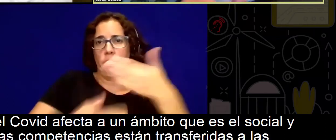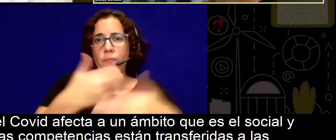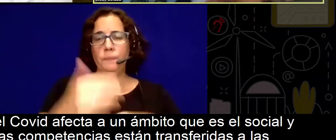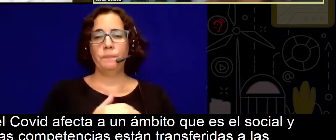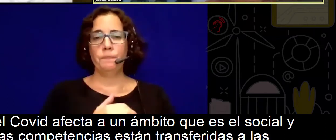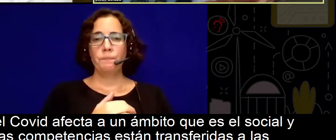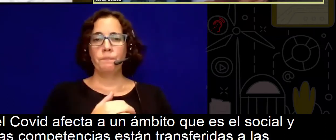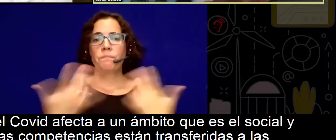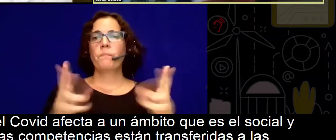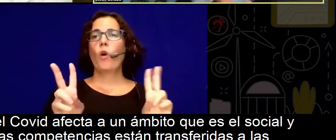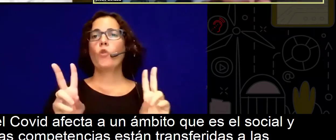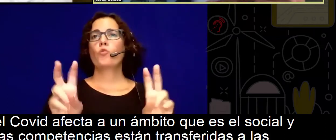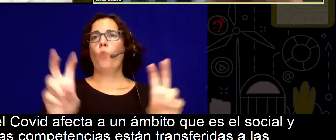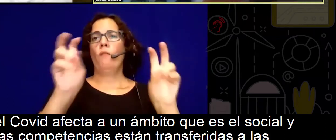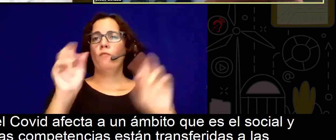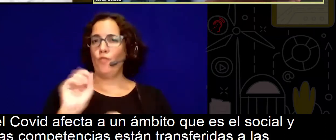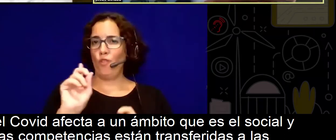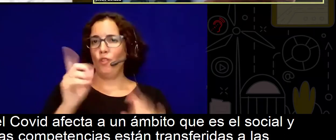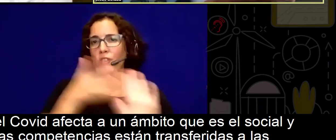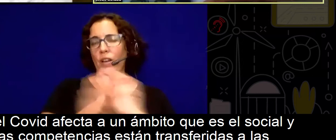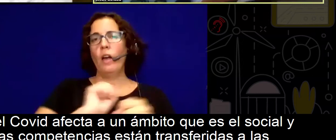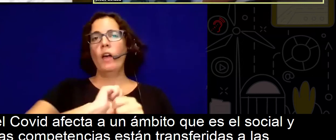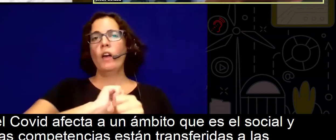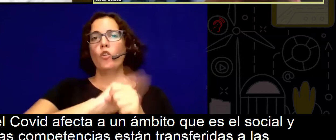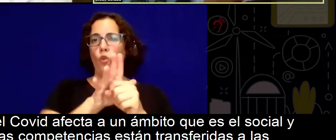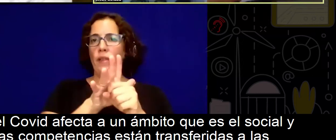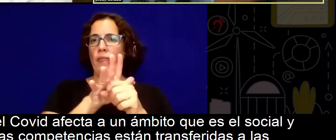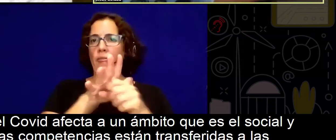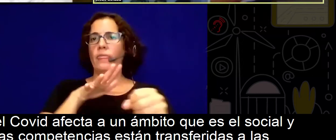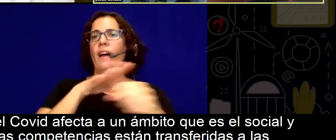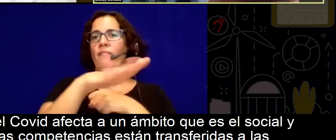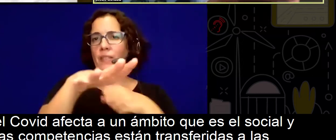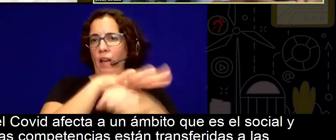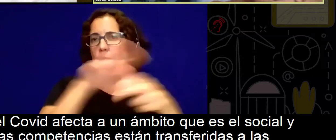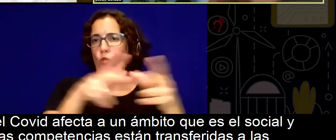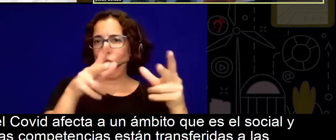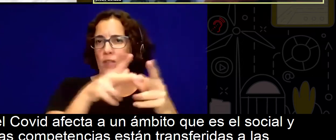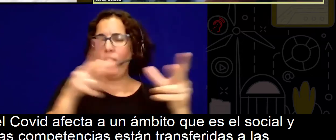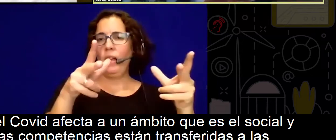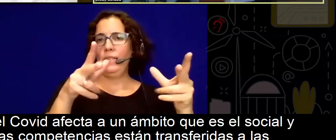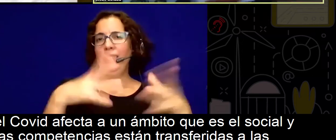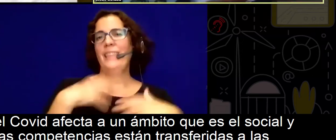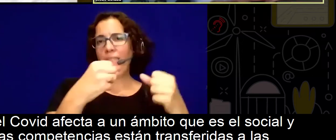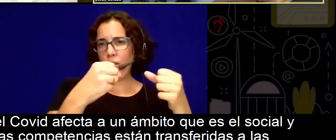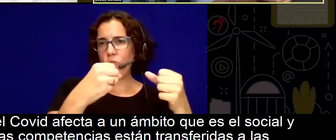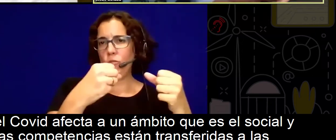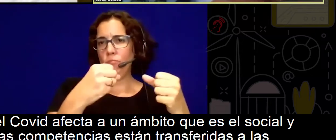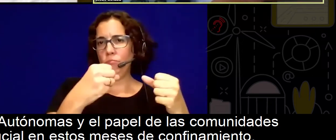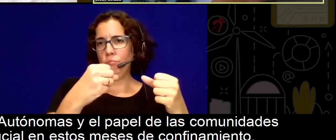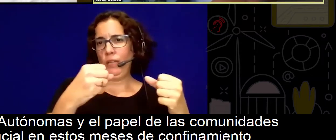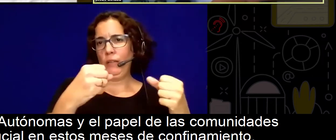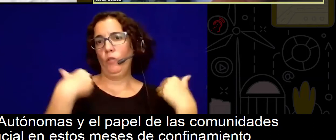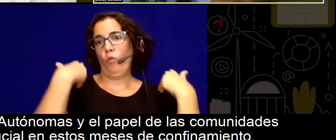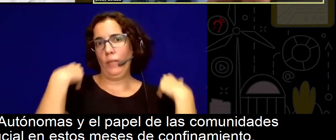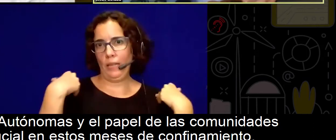tampoco es nada nuevo, que el COVID afecta a un ámbito que es el social y el sanitario, cuyas competencias están transferidas a las